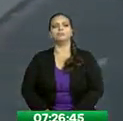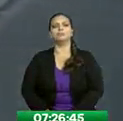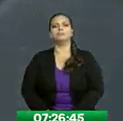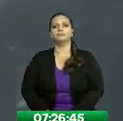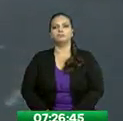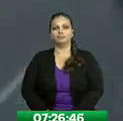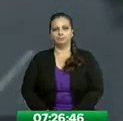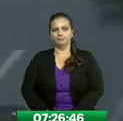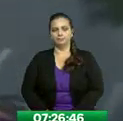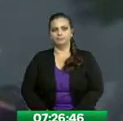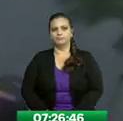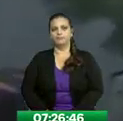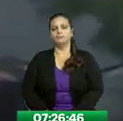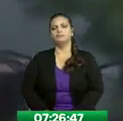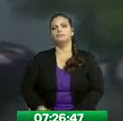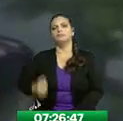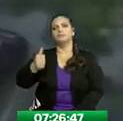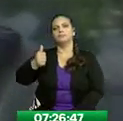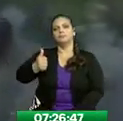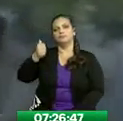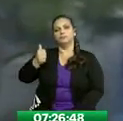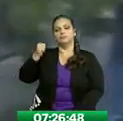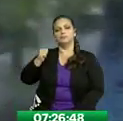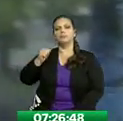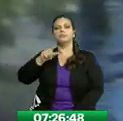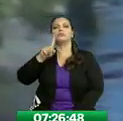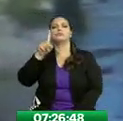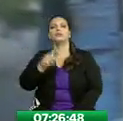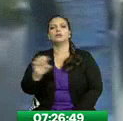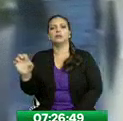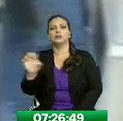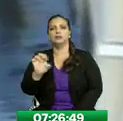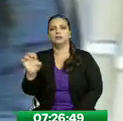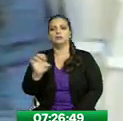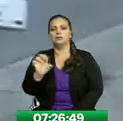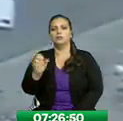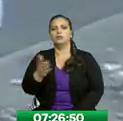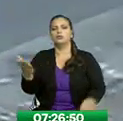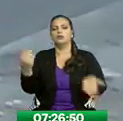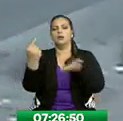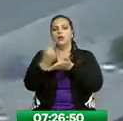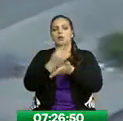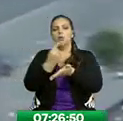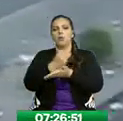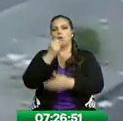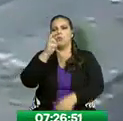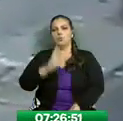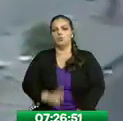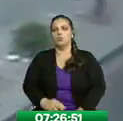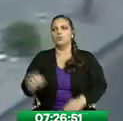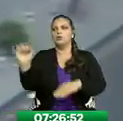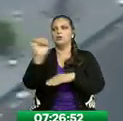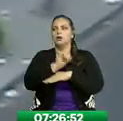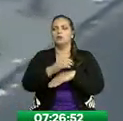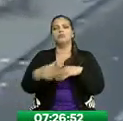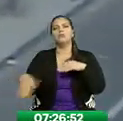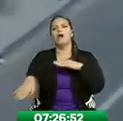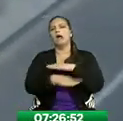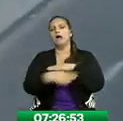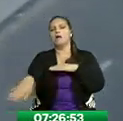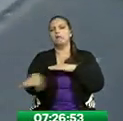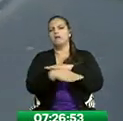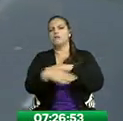Amanecían este 1 de enero y sobre la avenida Abdón Calderón, en el Guasmo Sur, un auto perdió pista, trepó